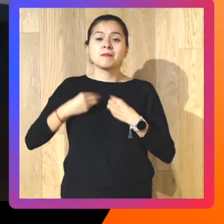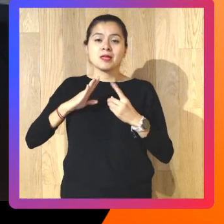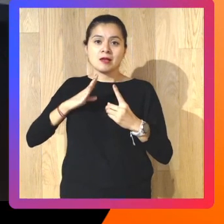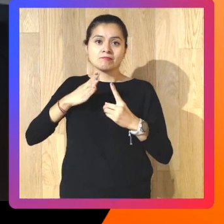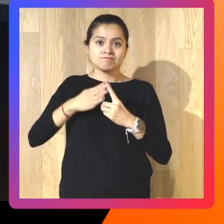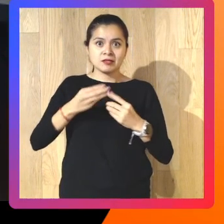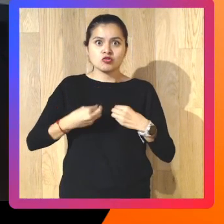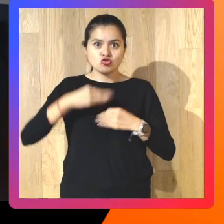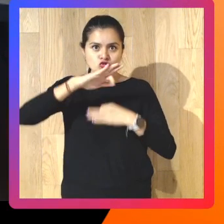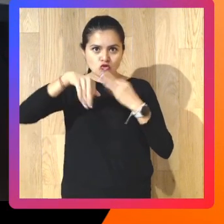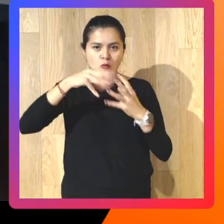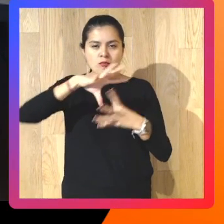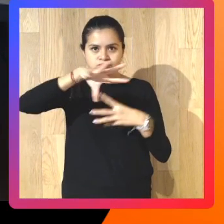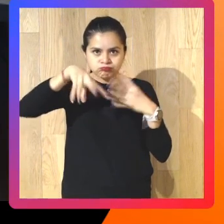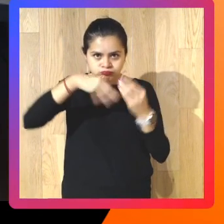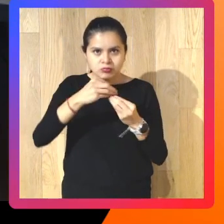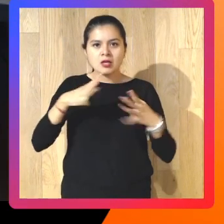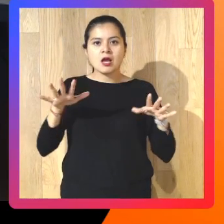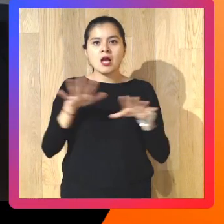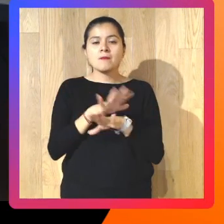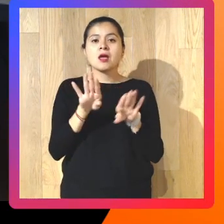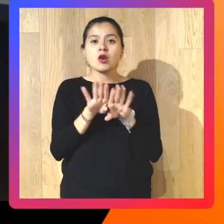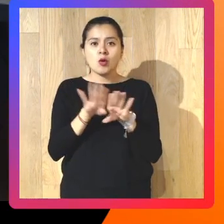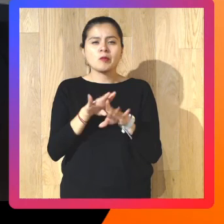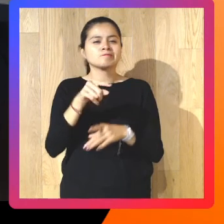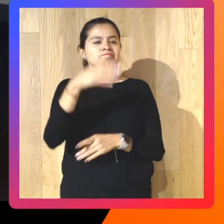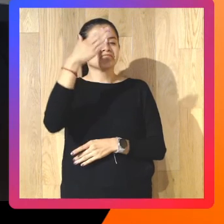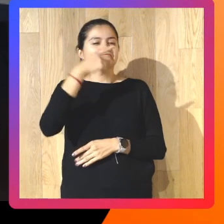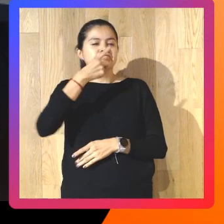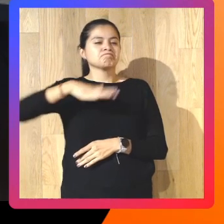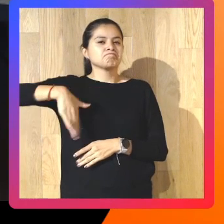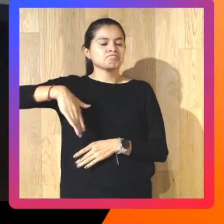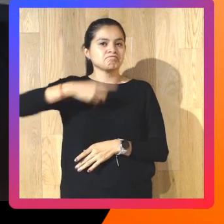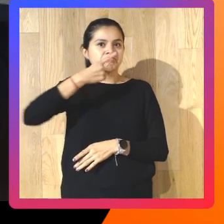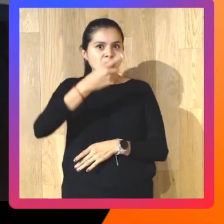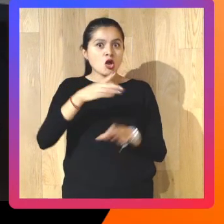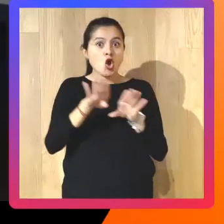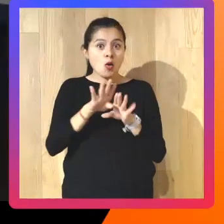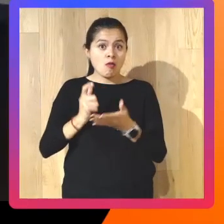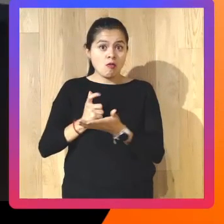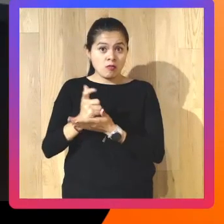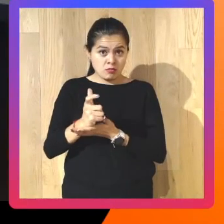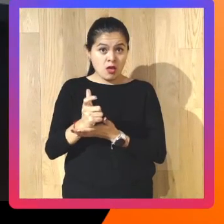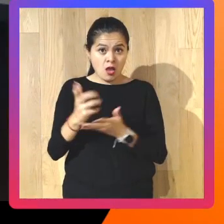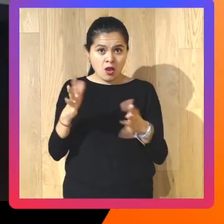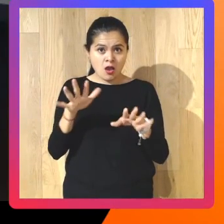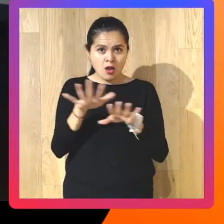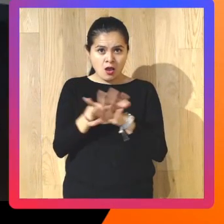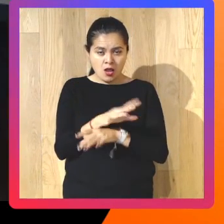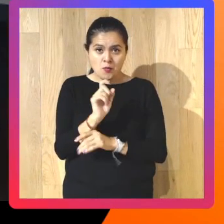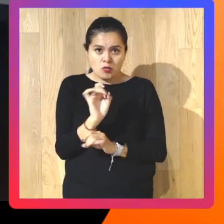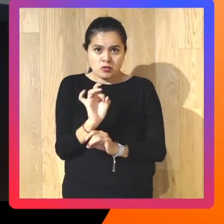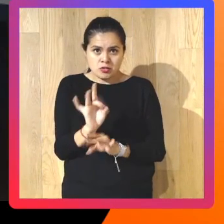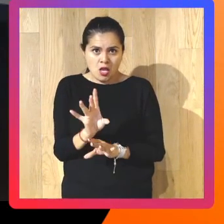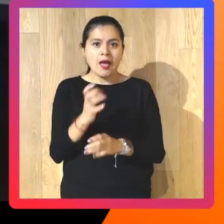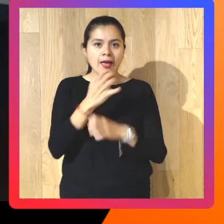de ello vamos a transformar y vamos a cambiar. Si bien lo decían hace un momento, a través del salario no solamente es